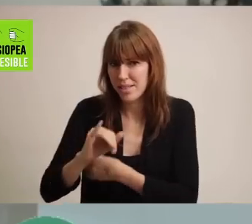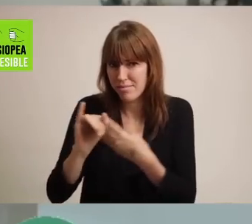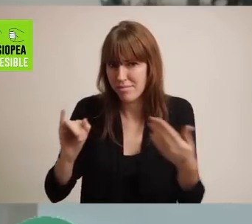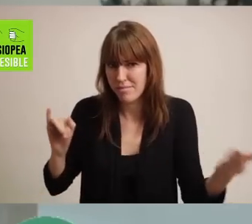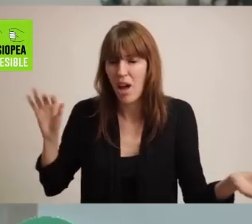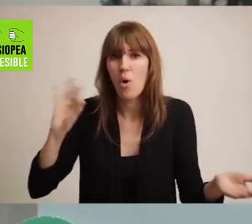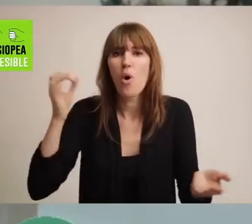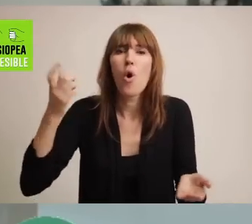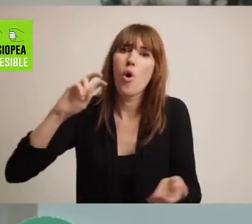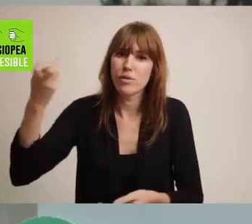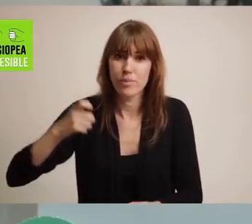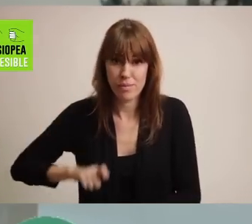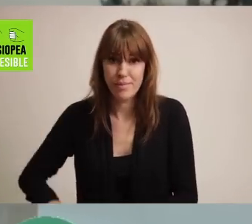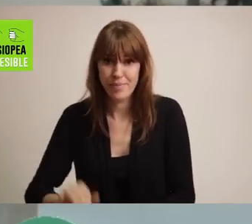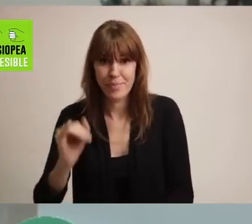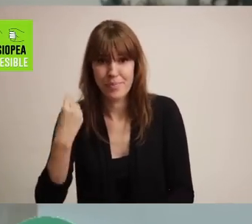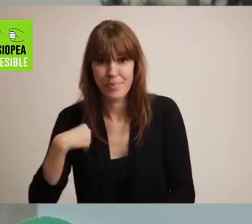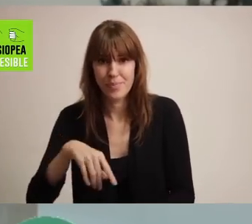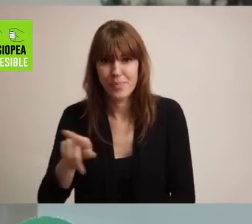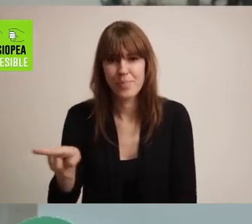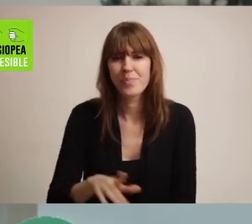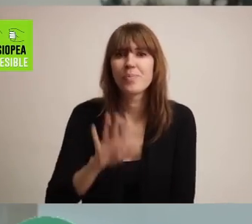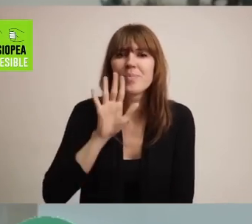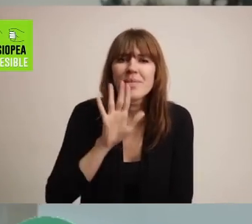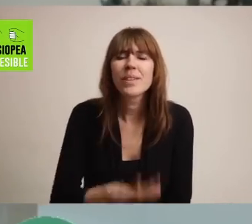otros profesionales. Pero claro,